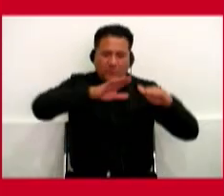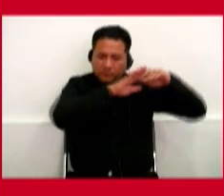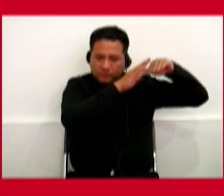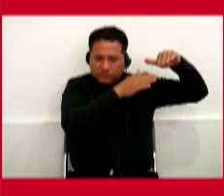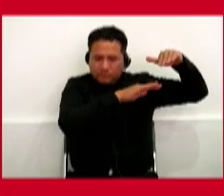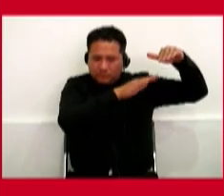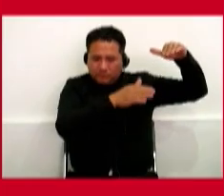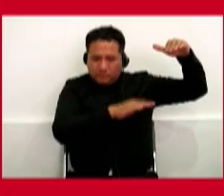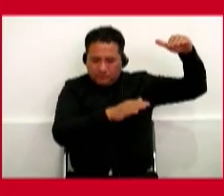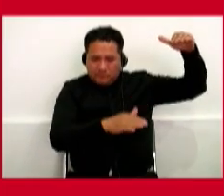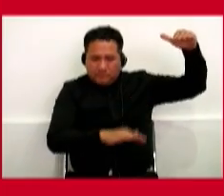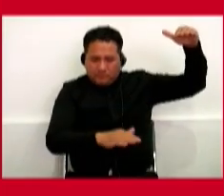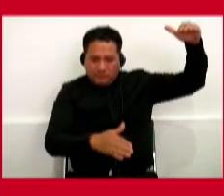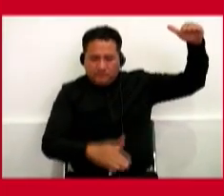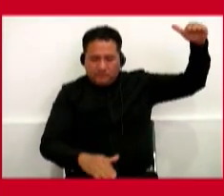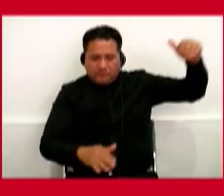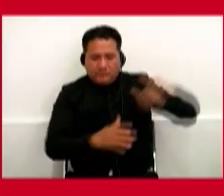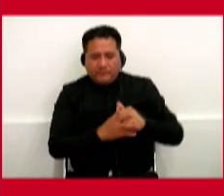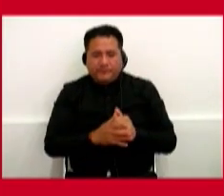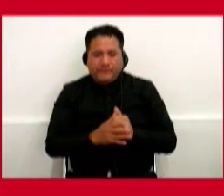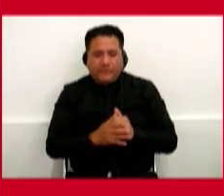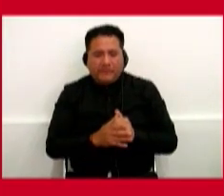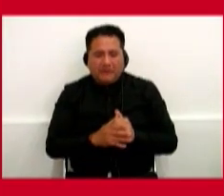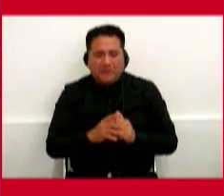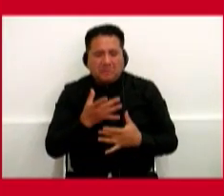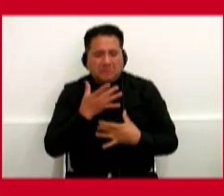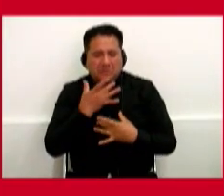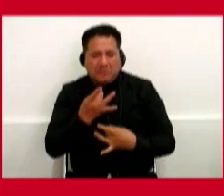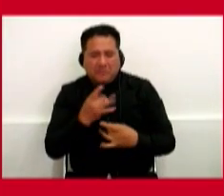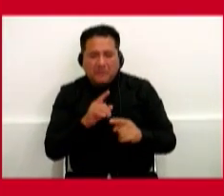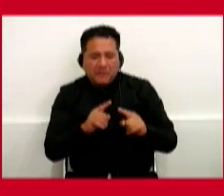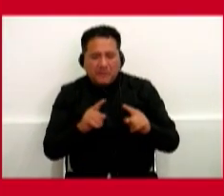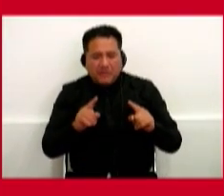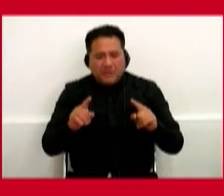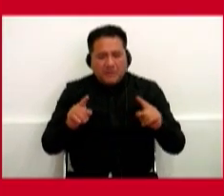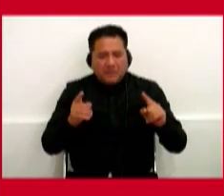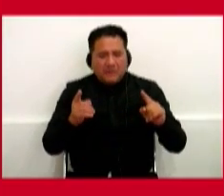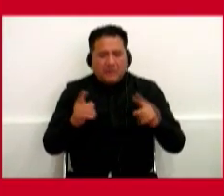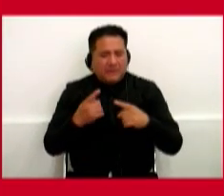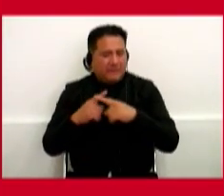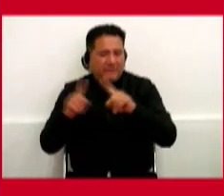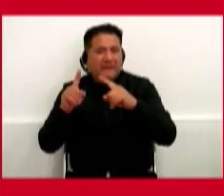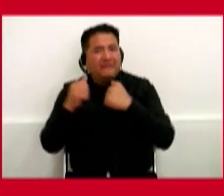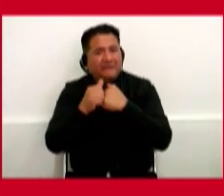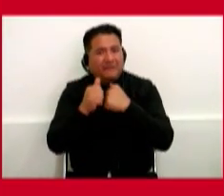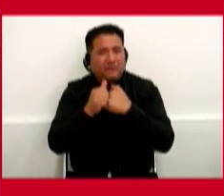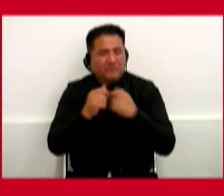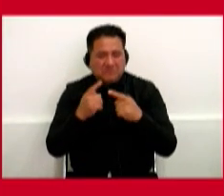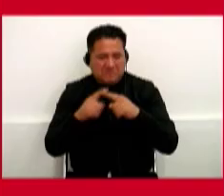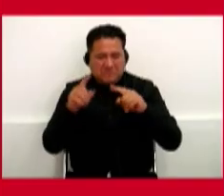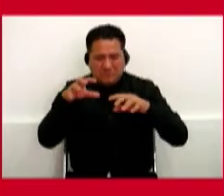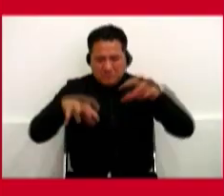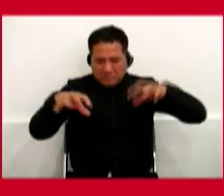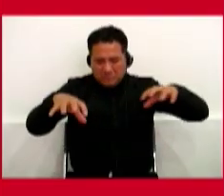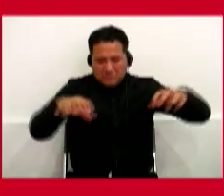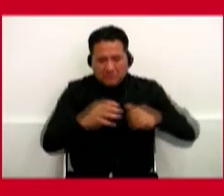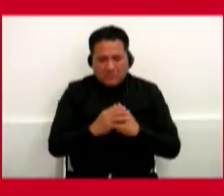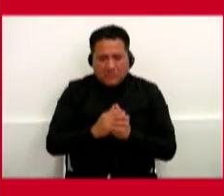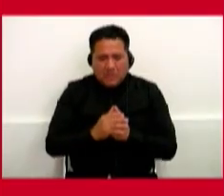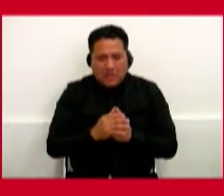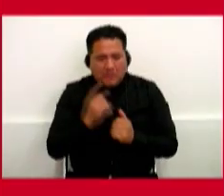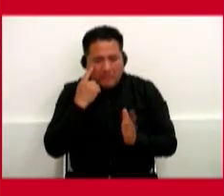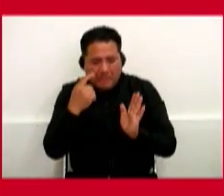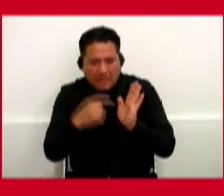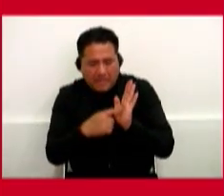algunas características muy interesantes y que lo distinguen de otro tipo de taludes en roca. Aquí vemos que, bueno, también vemos que es un